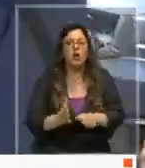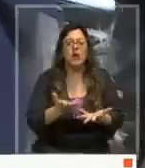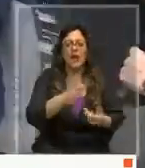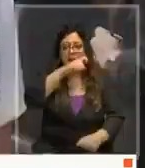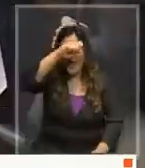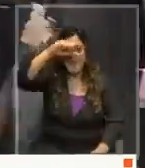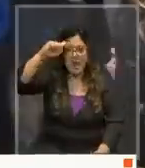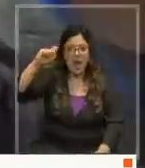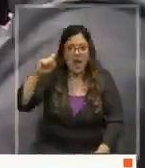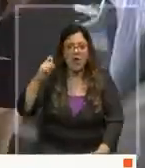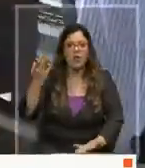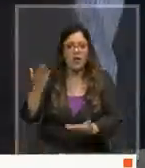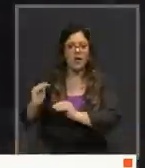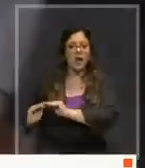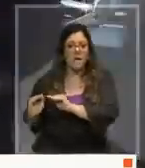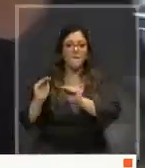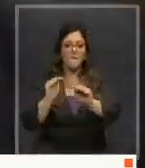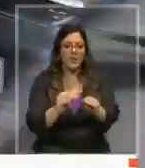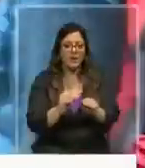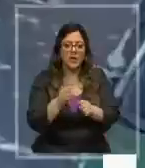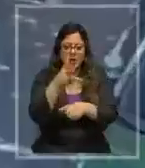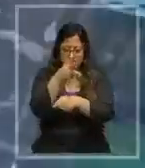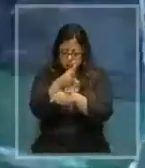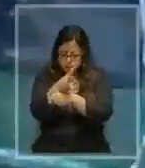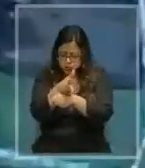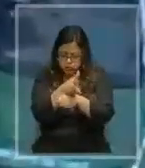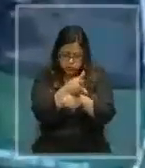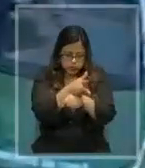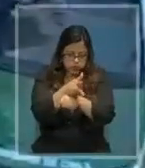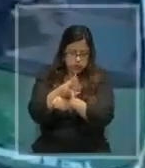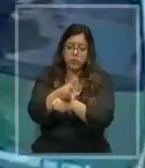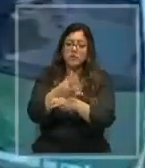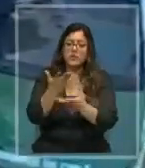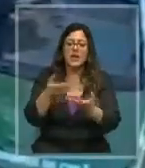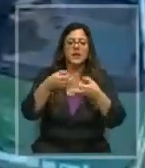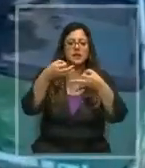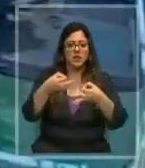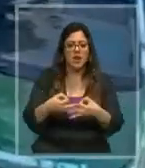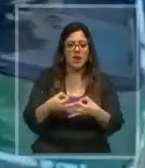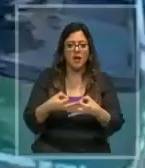verano, apoyados fuertemente por cámaras de televigilancia, para garantizar la